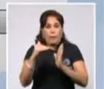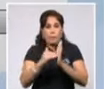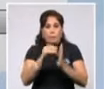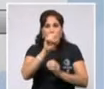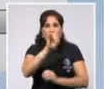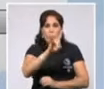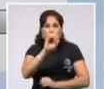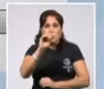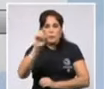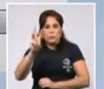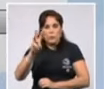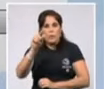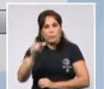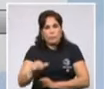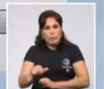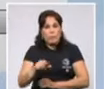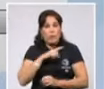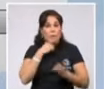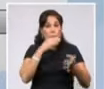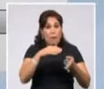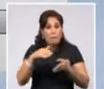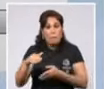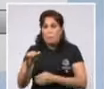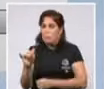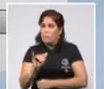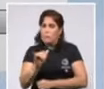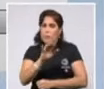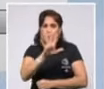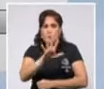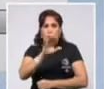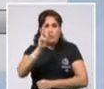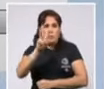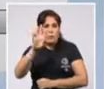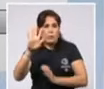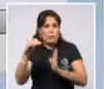15.810.903 personas. Fallecidos,